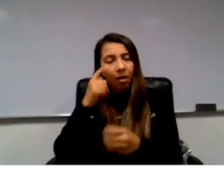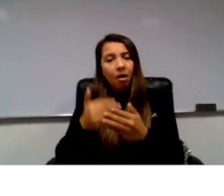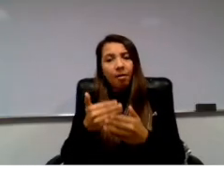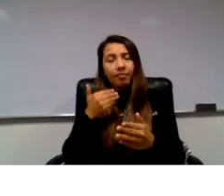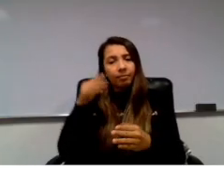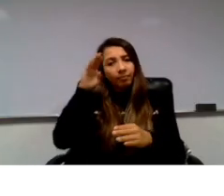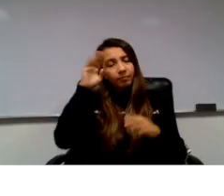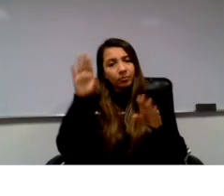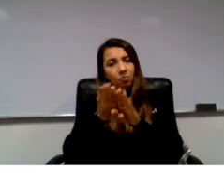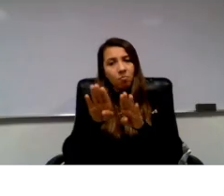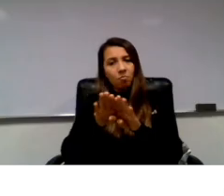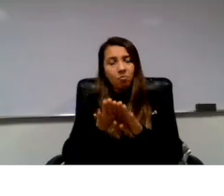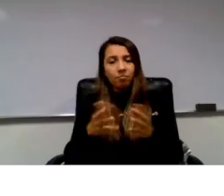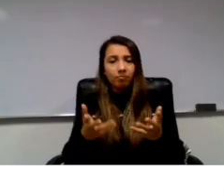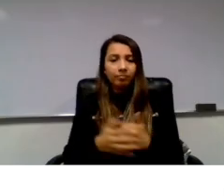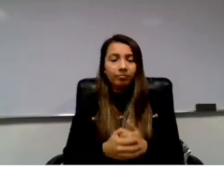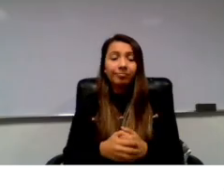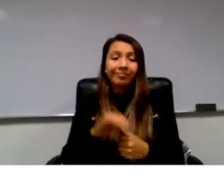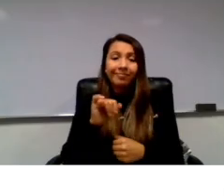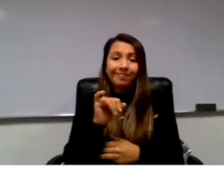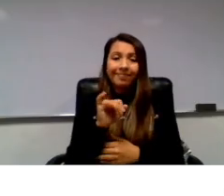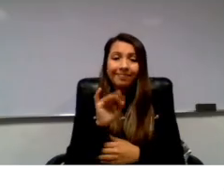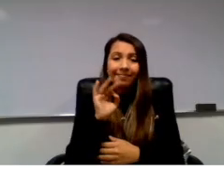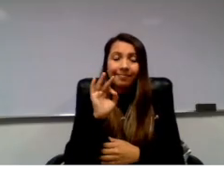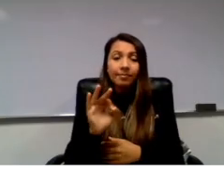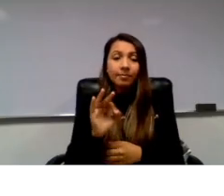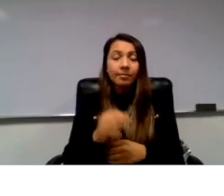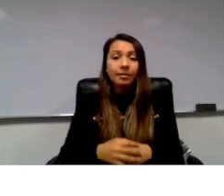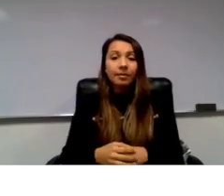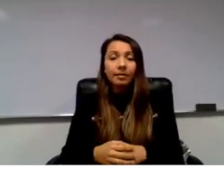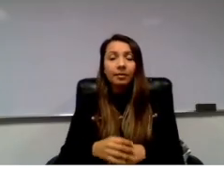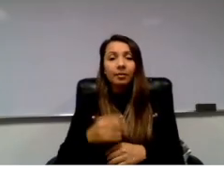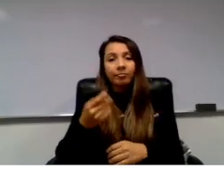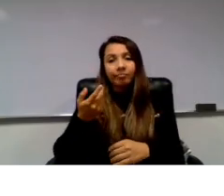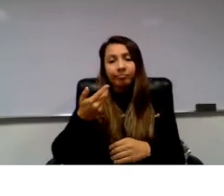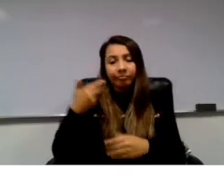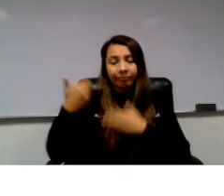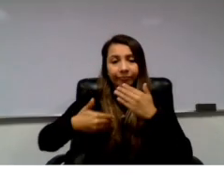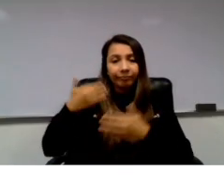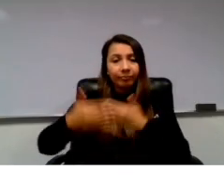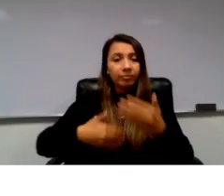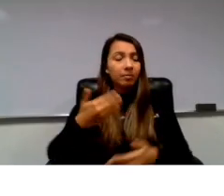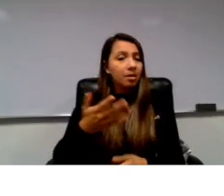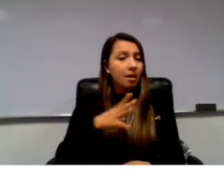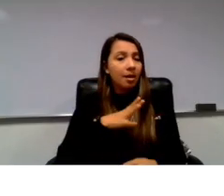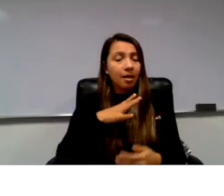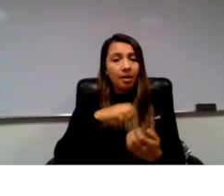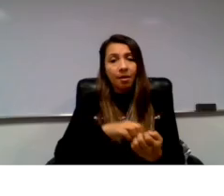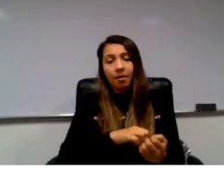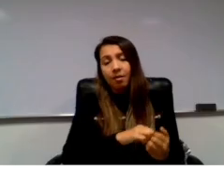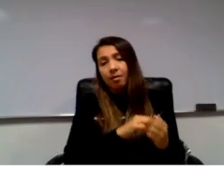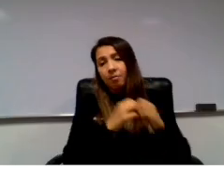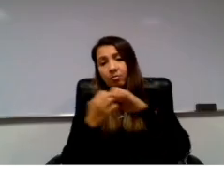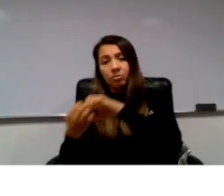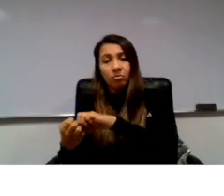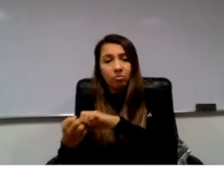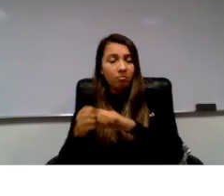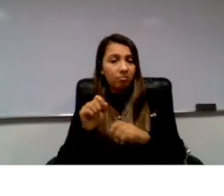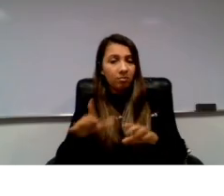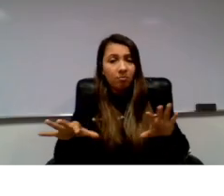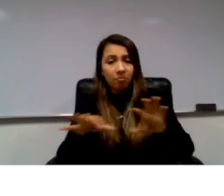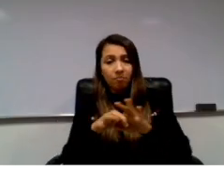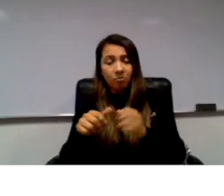enfermedades. Sí, así es. Estamos en una carrera evolutiva con las bacterias, siempre lo hemos estado,